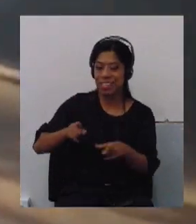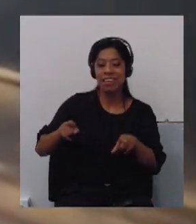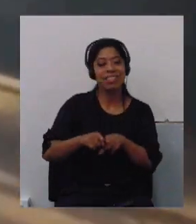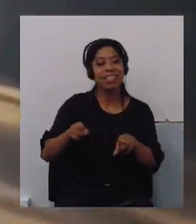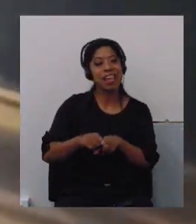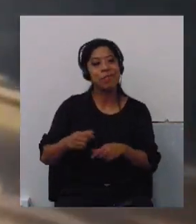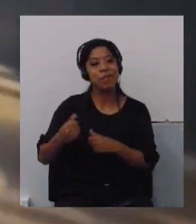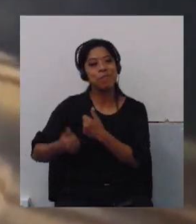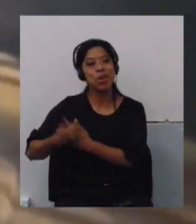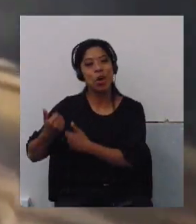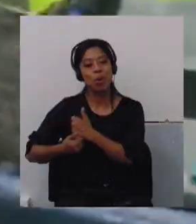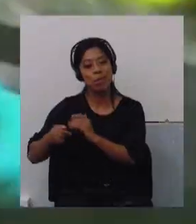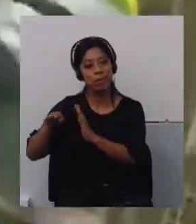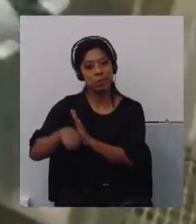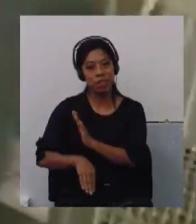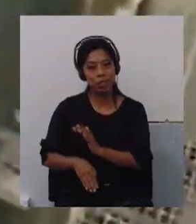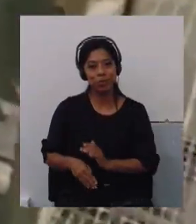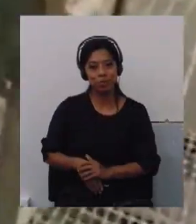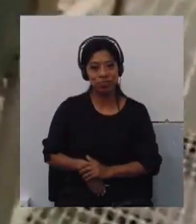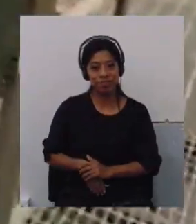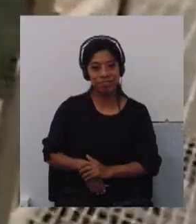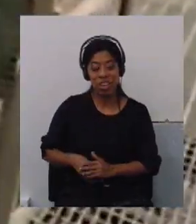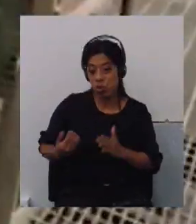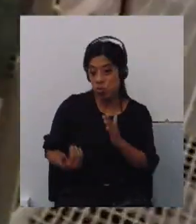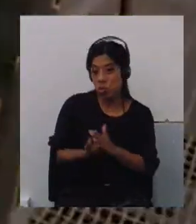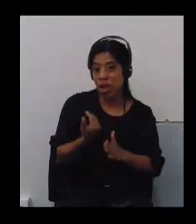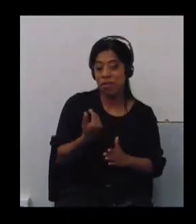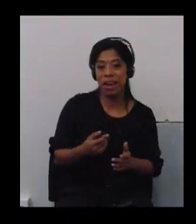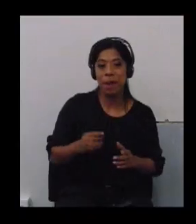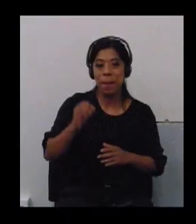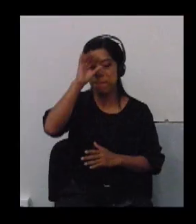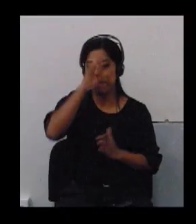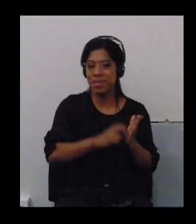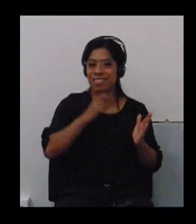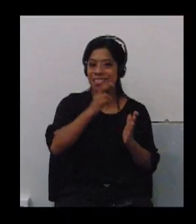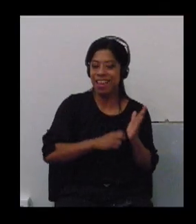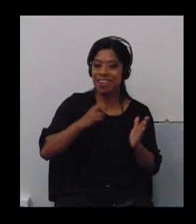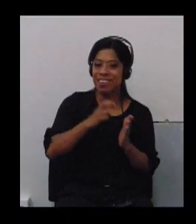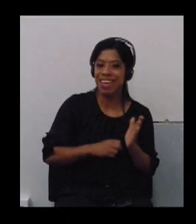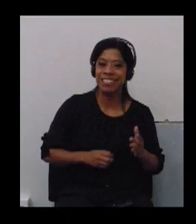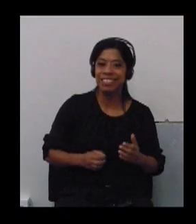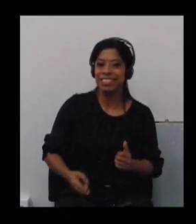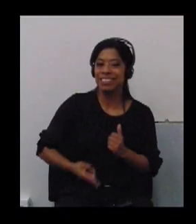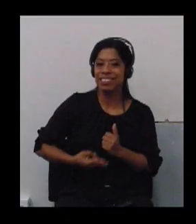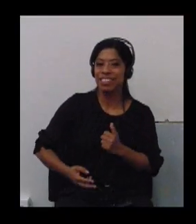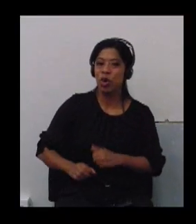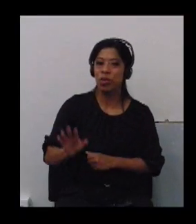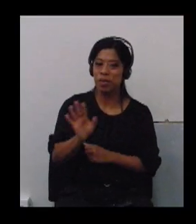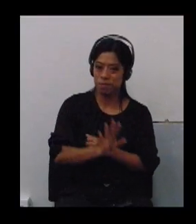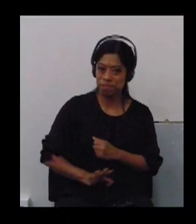tasa de incidentes. Innovamos por una minería más segura y sostenible.